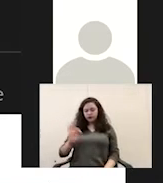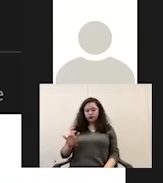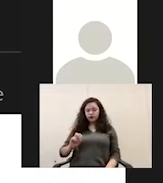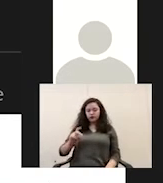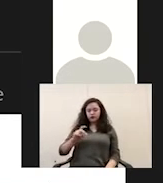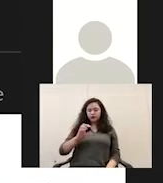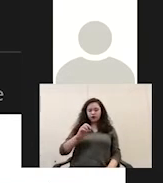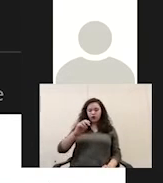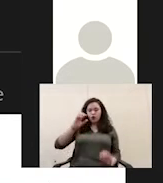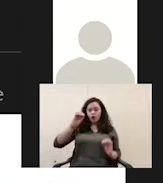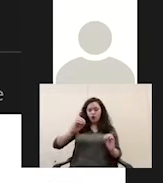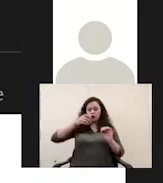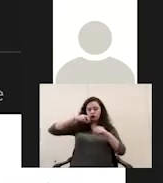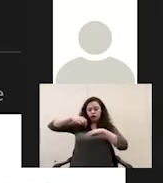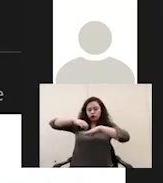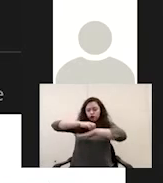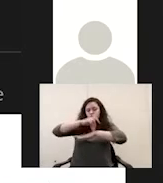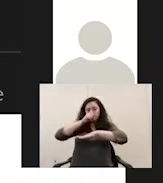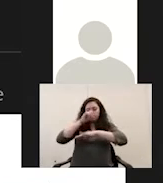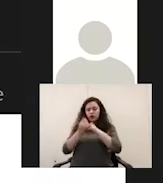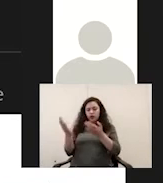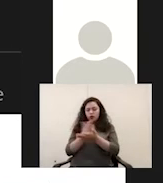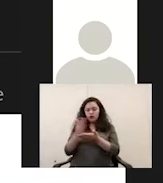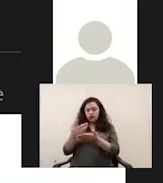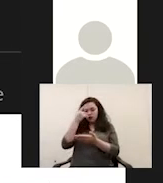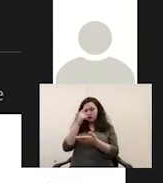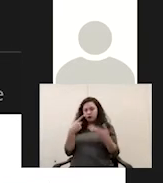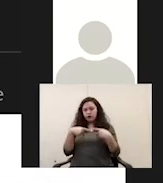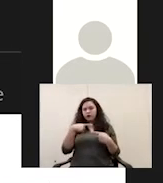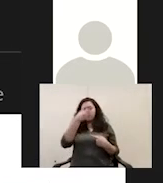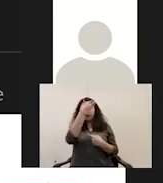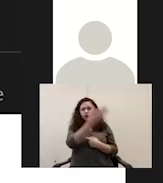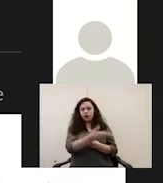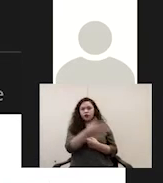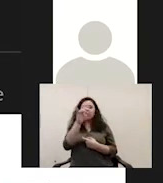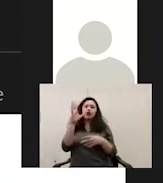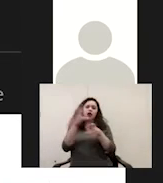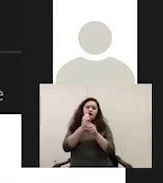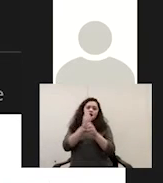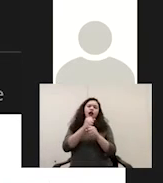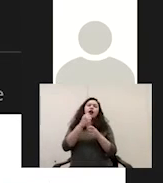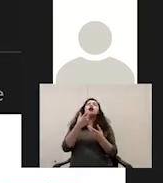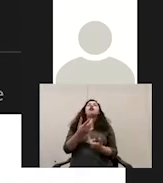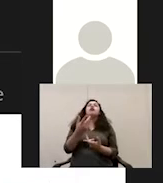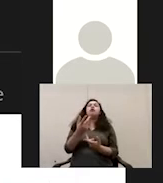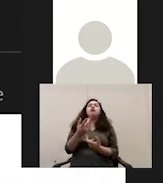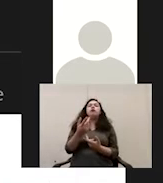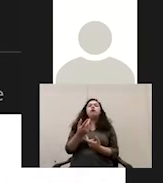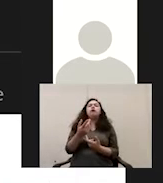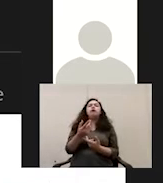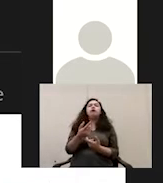se debe implementar esa parte de pedirles mediante señaléticas el que eviten tocar